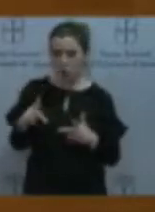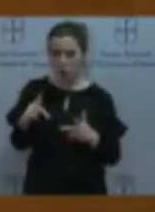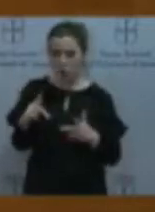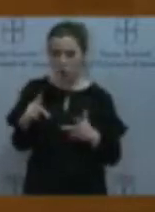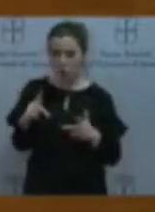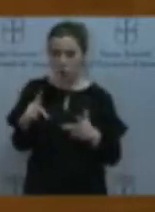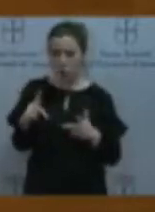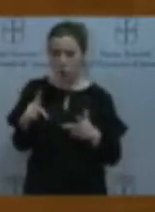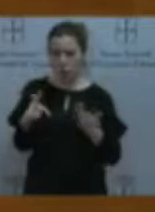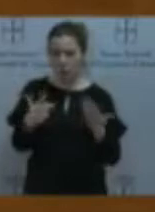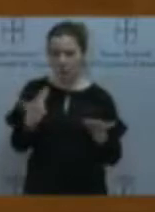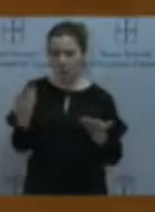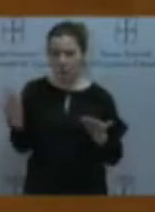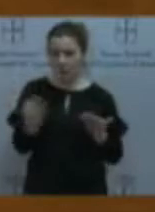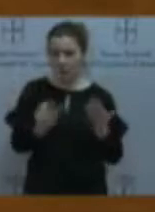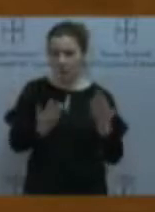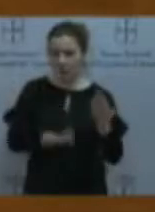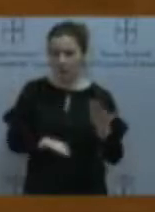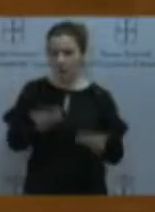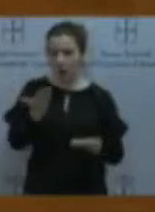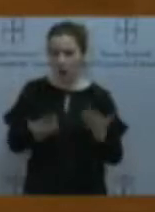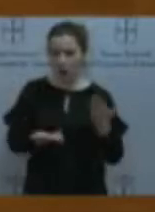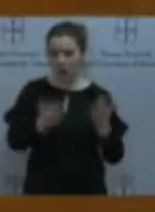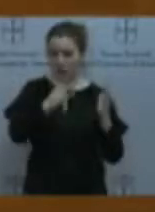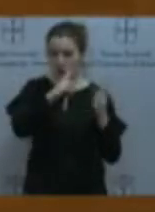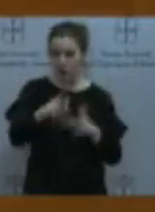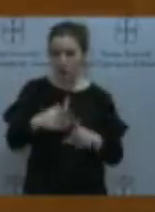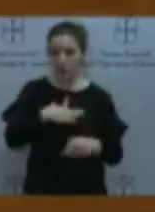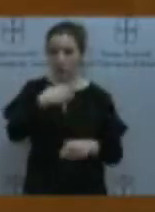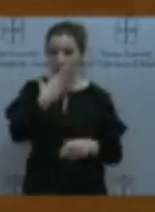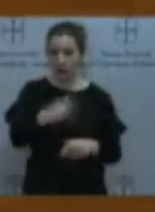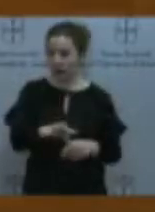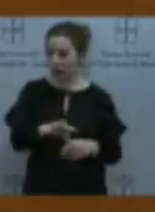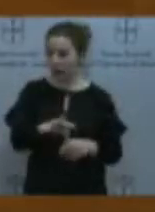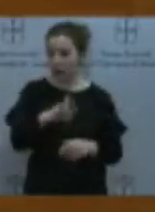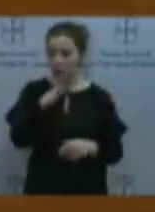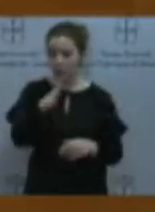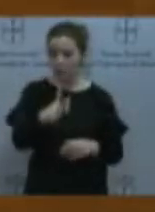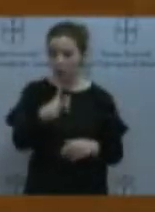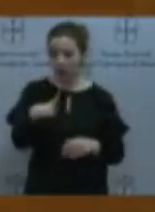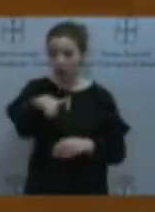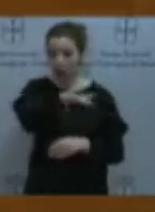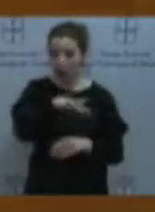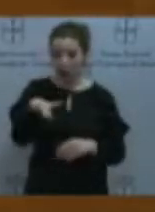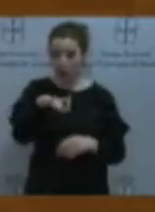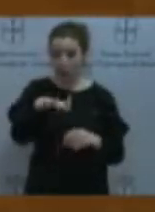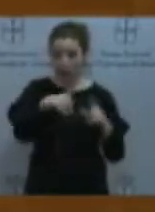esa disponibilidad para ir a las zonas más periféricas, ya que